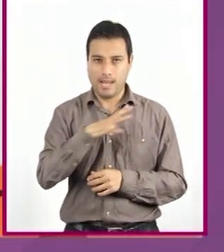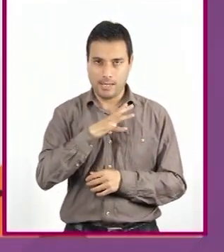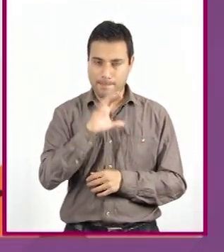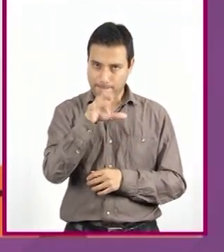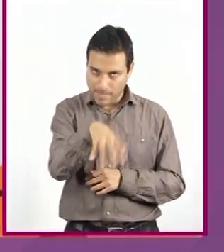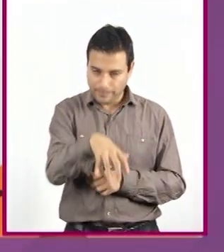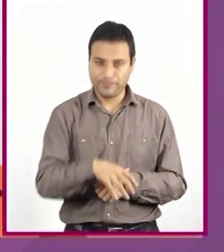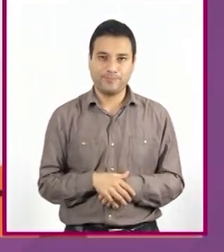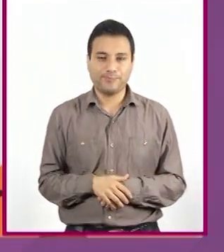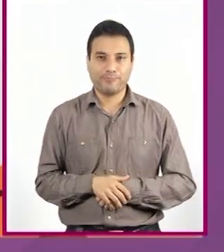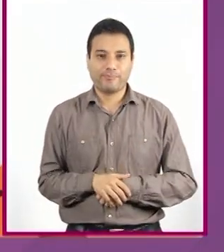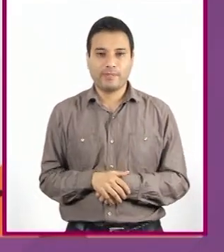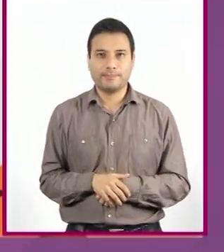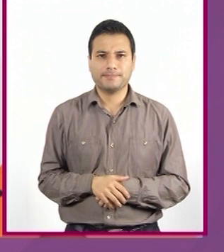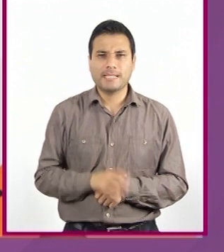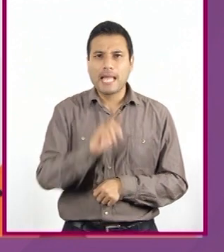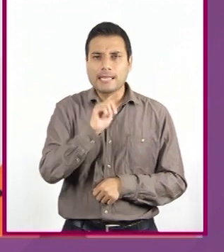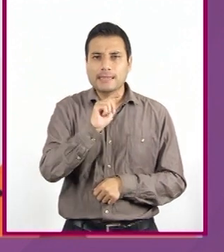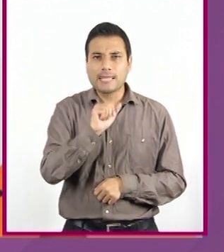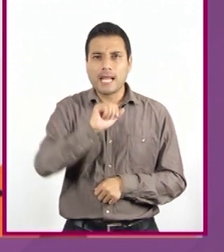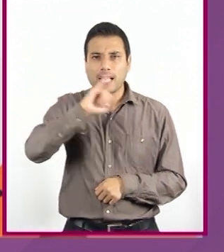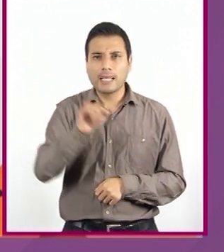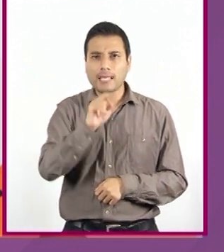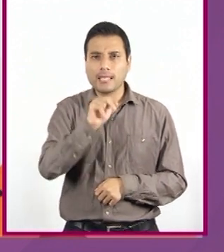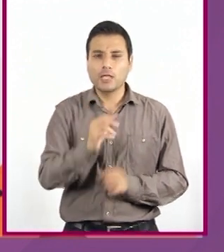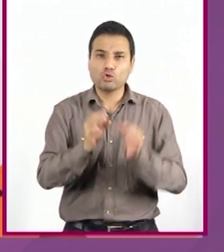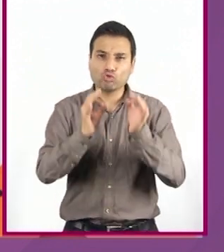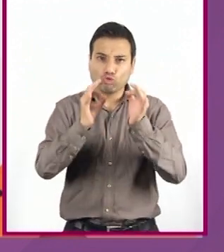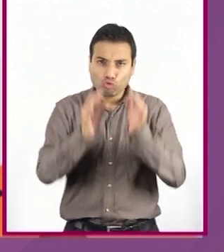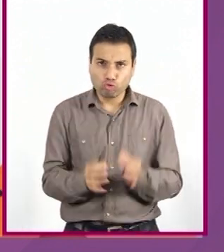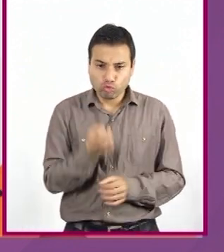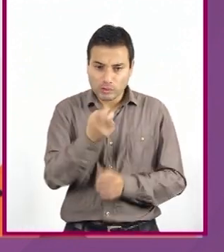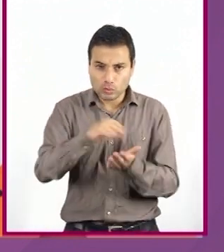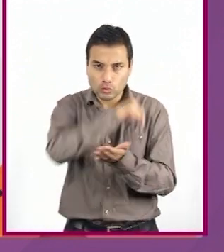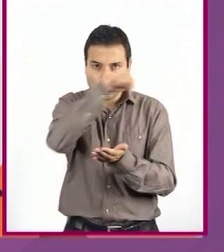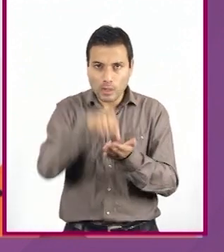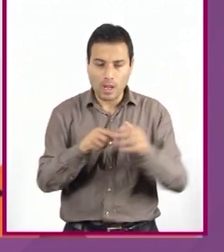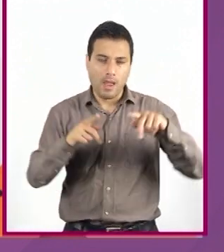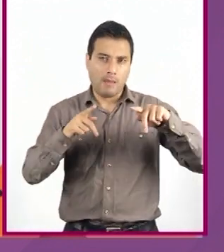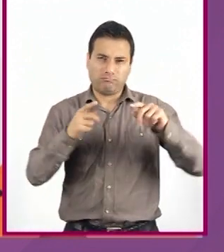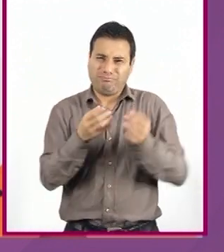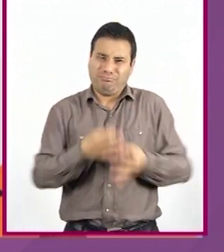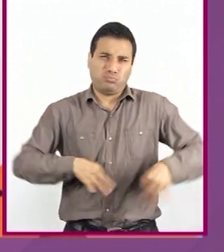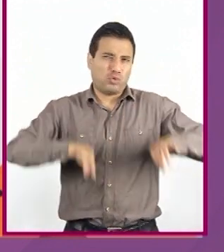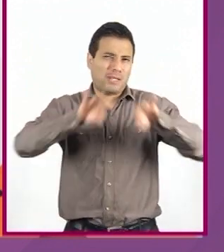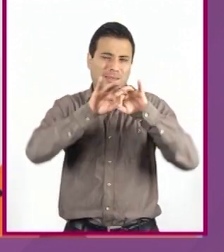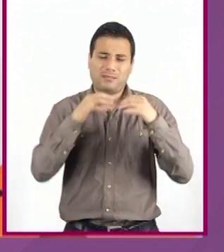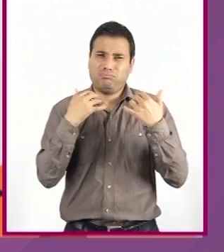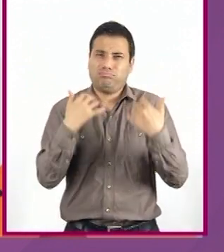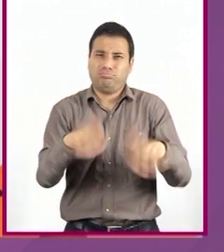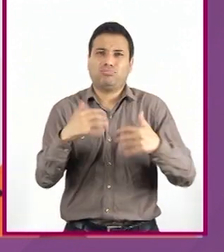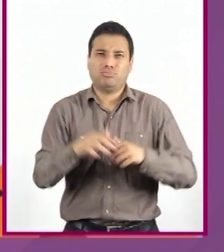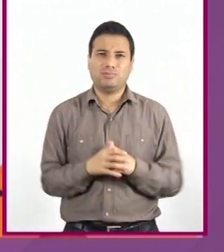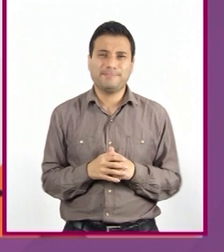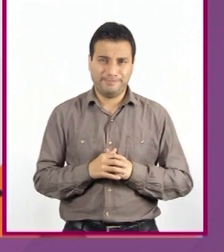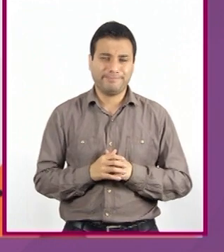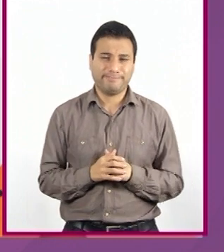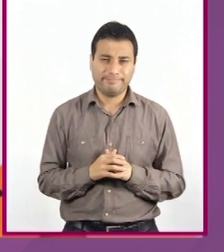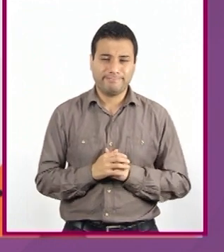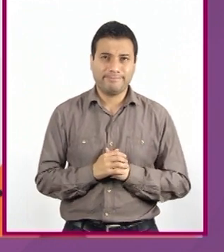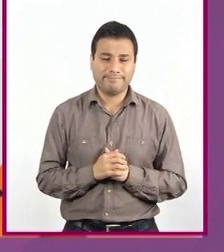La zona arqueológica del Tajín fue el centro de influencia cultural más importante de la costa del Golfo de